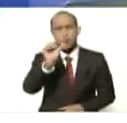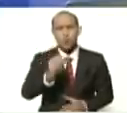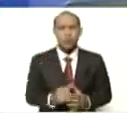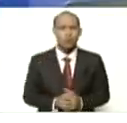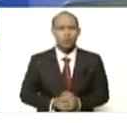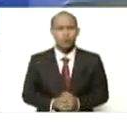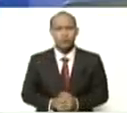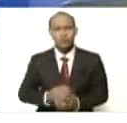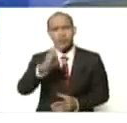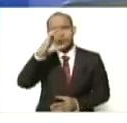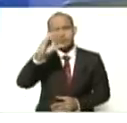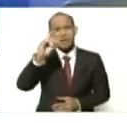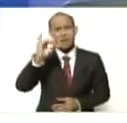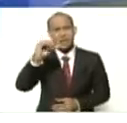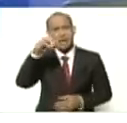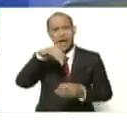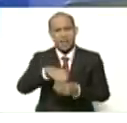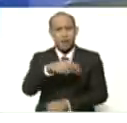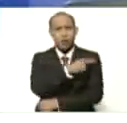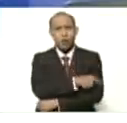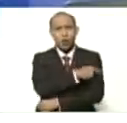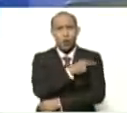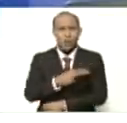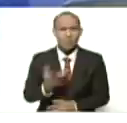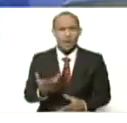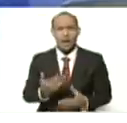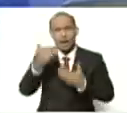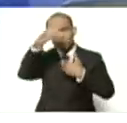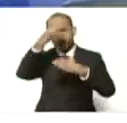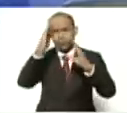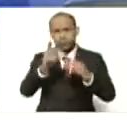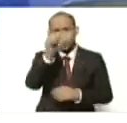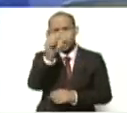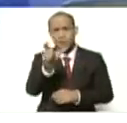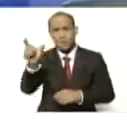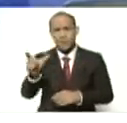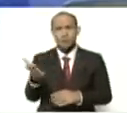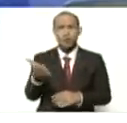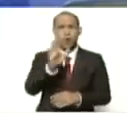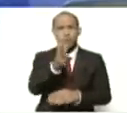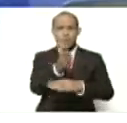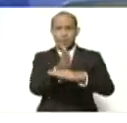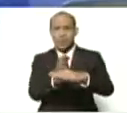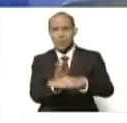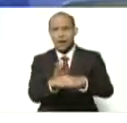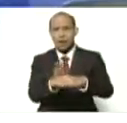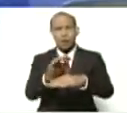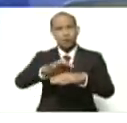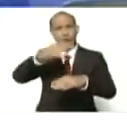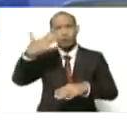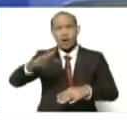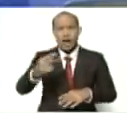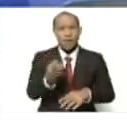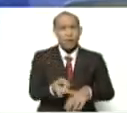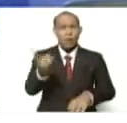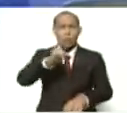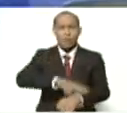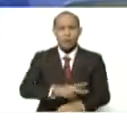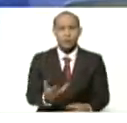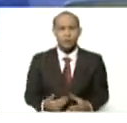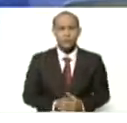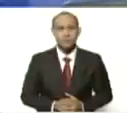en los cd y en los hospitales atender los casos moderados graves o gravísimos